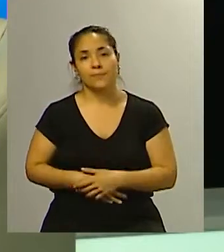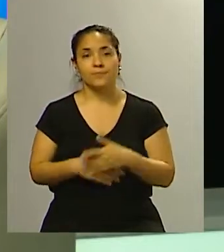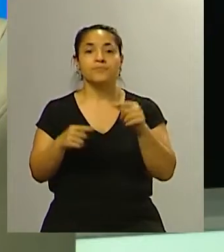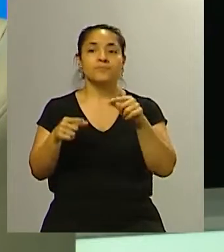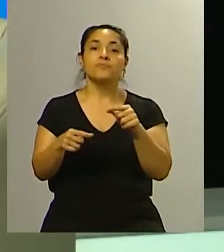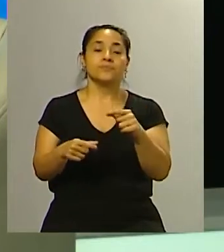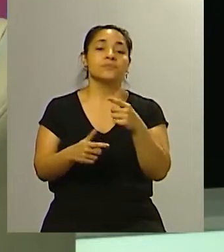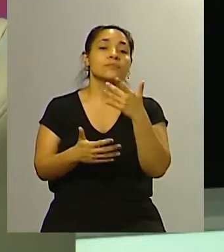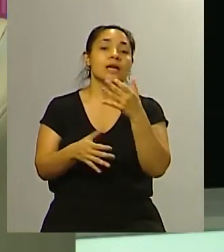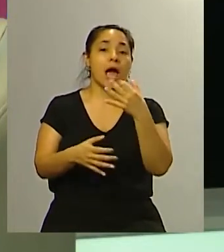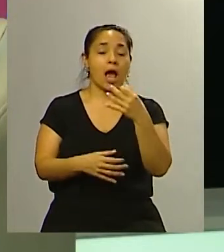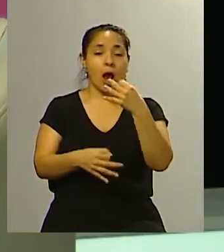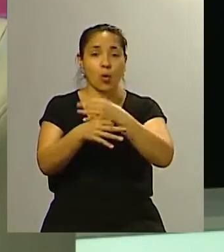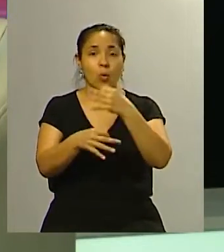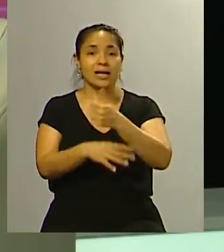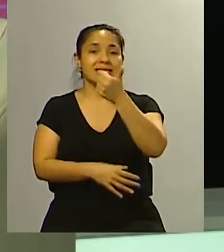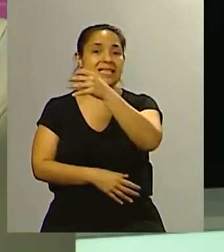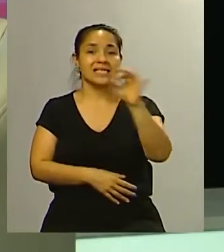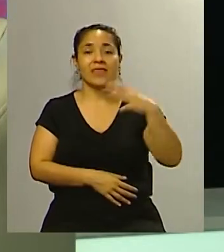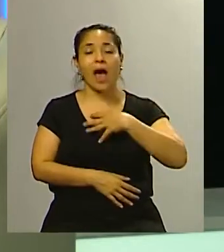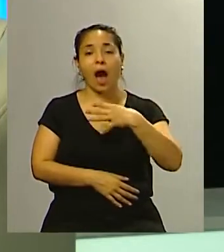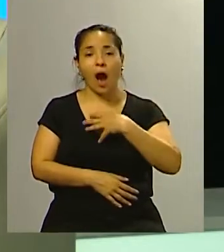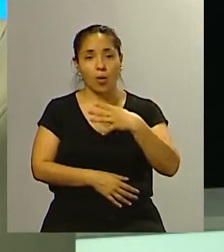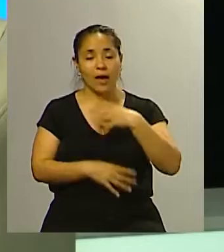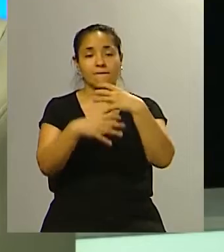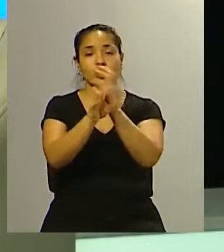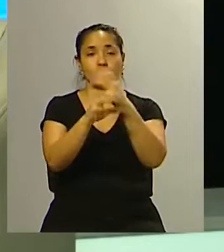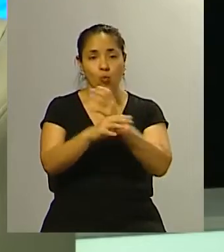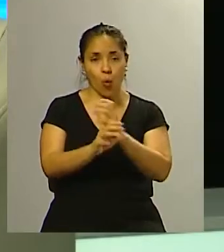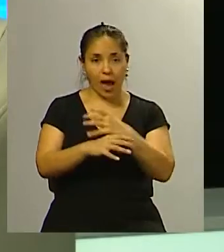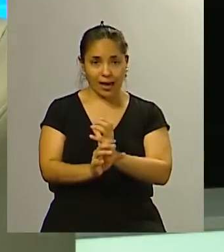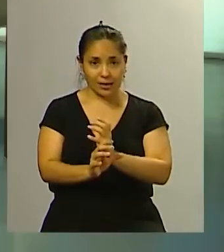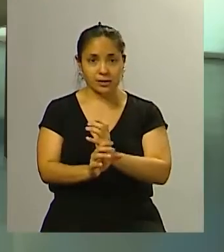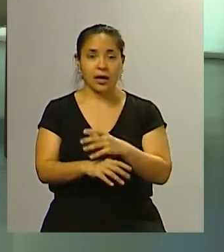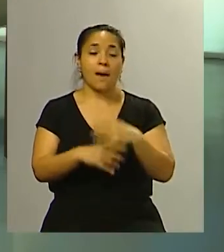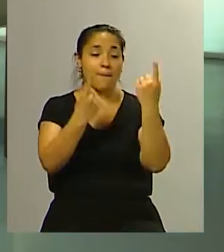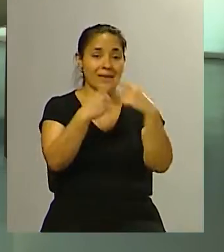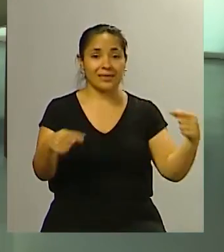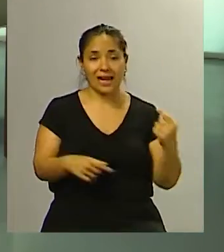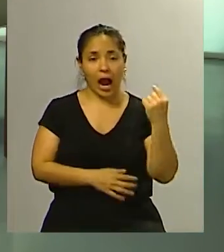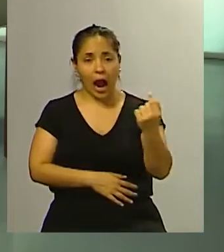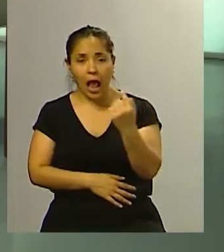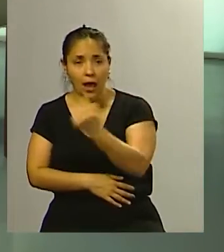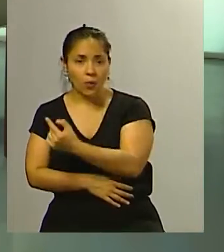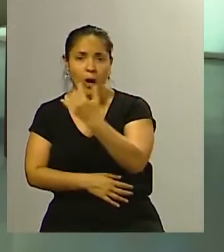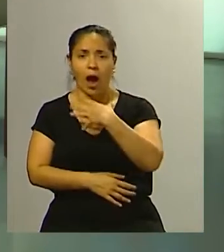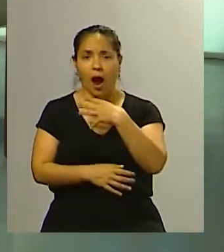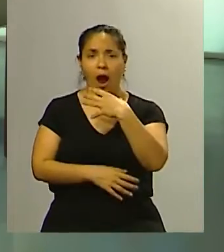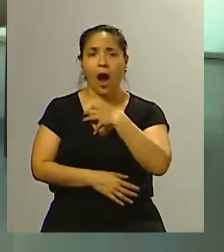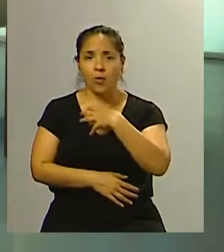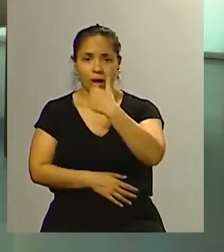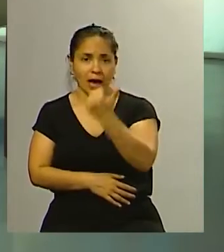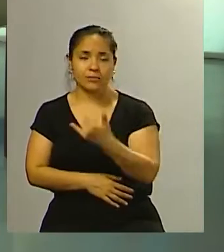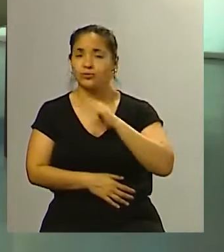en el caso de nuestra escuela, 600 aulas virtuales en donde cada materia tenía su aula, entonces nadie se quedó sin clases